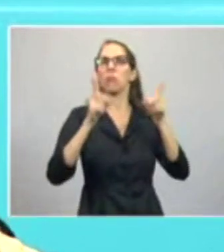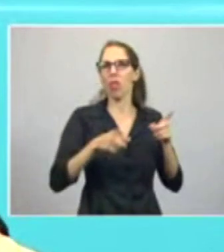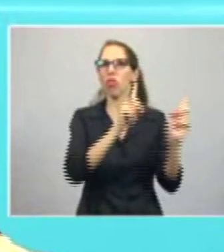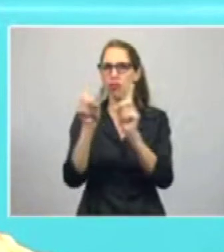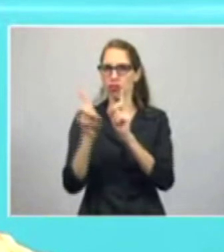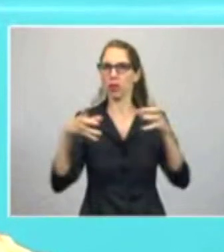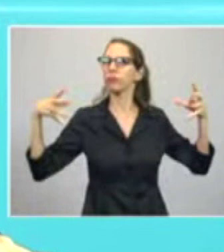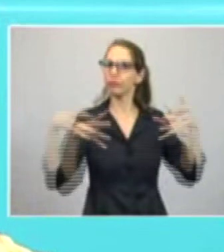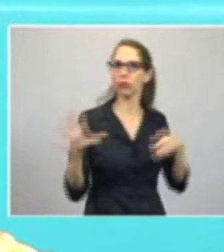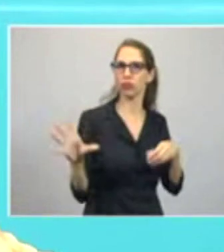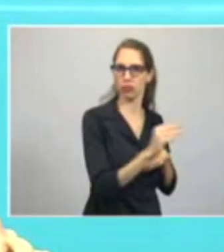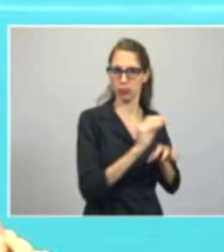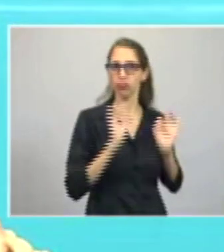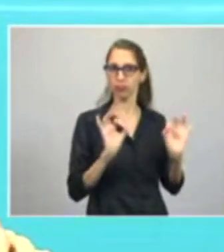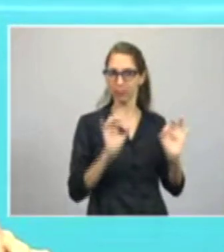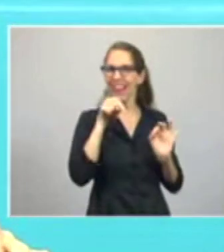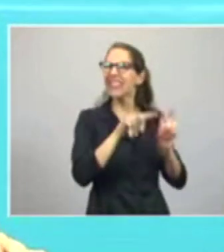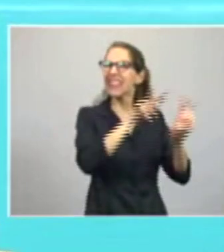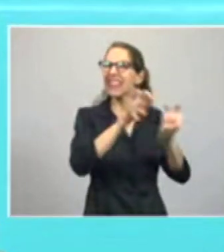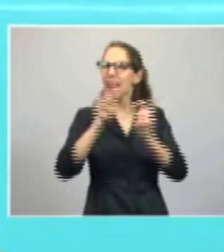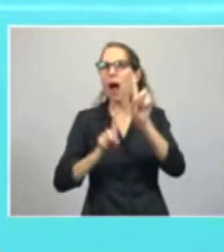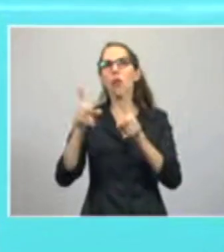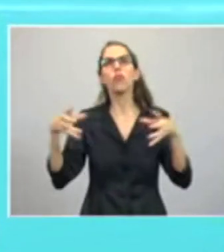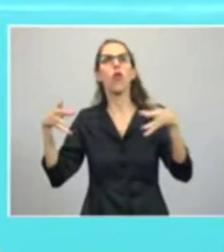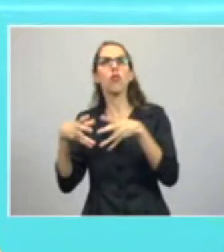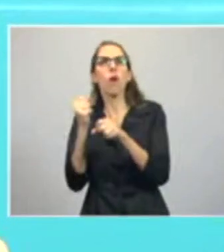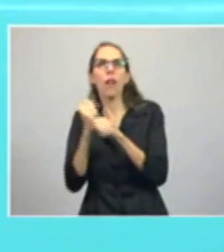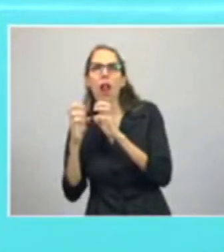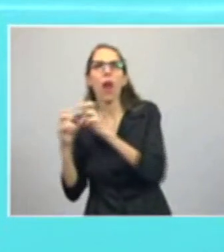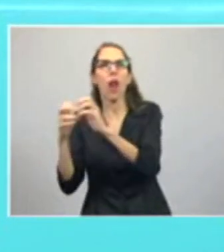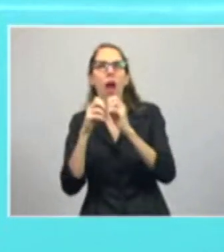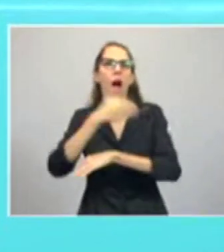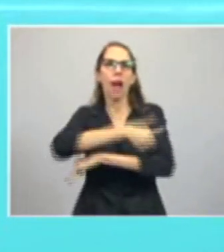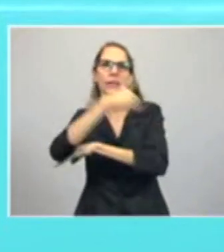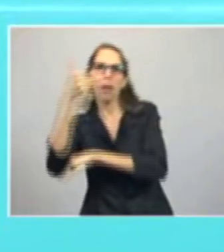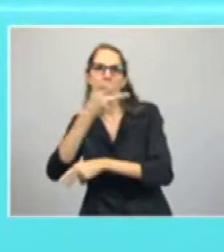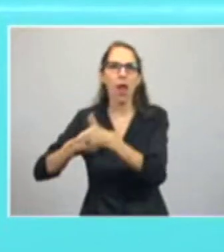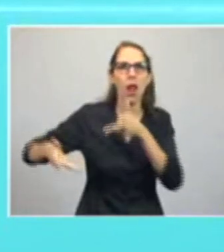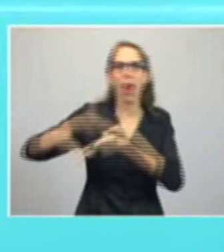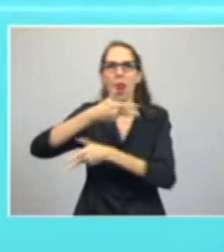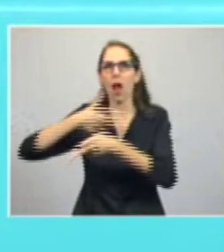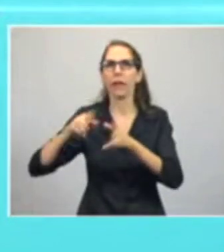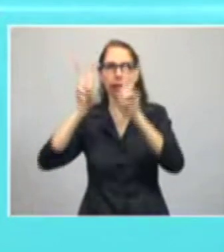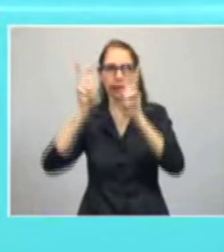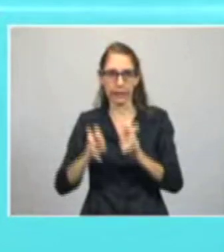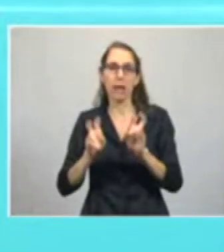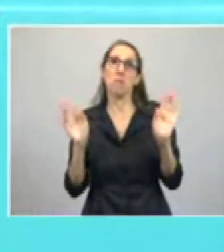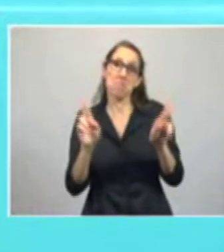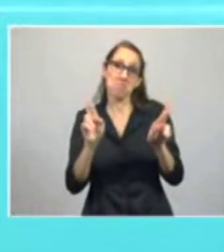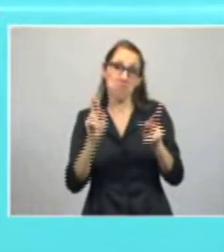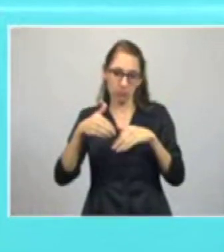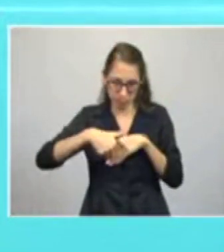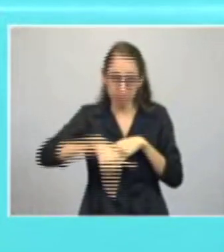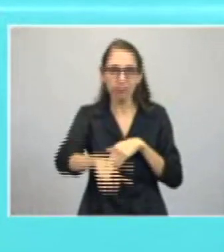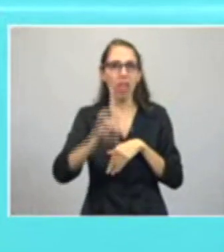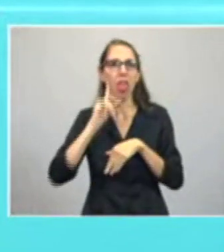siendo tratado en estos días por algunos colectivos de trabajadores en sus asambleas, así que es lo que esperamos ver en los